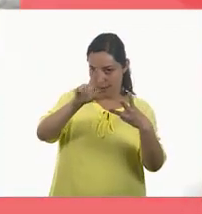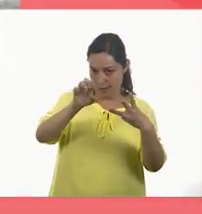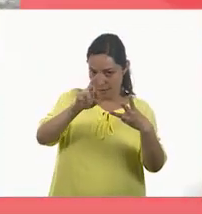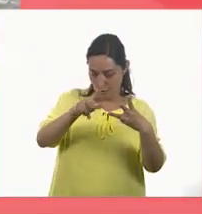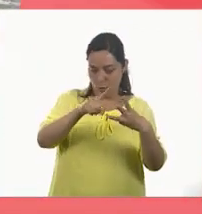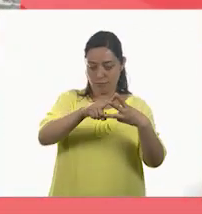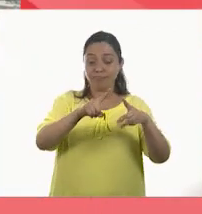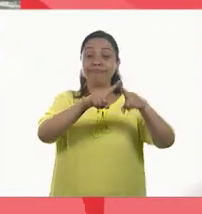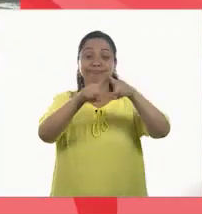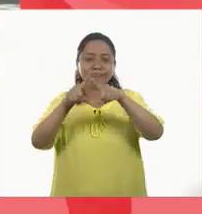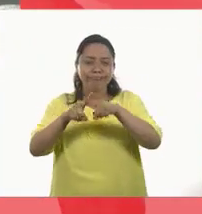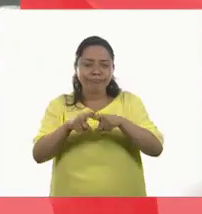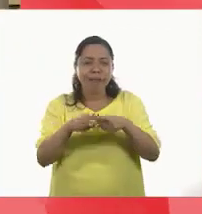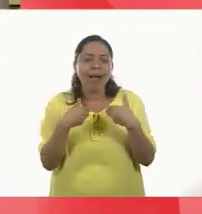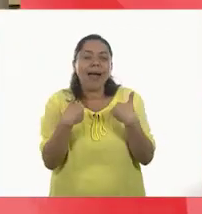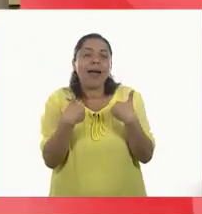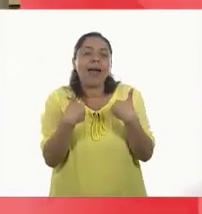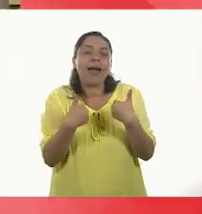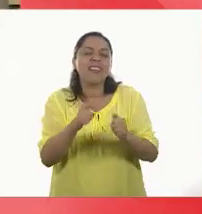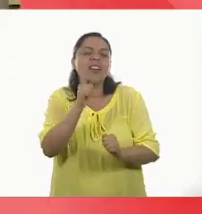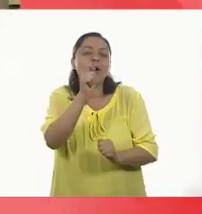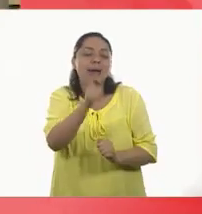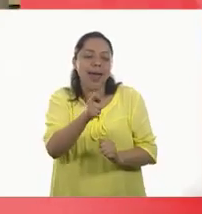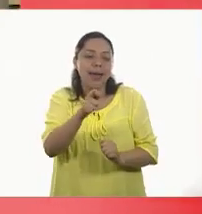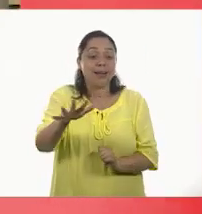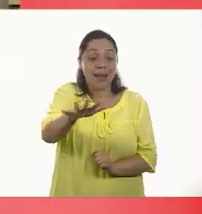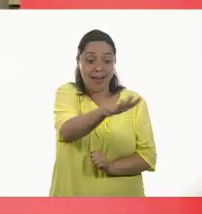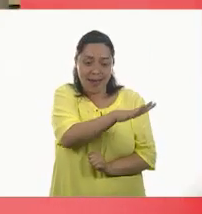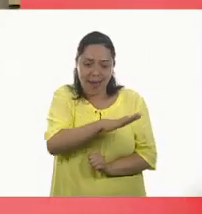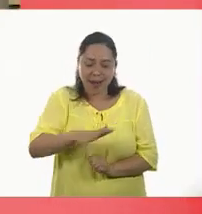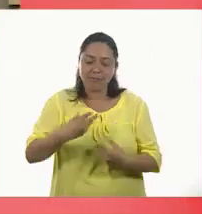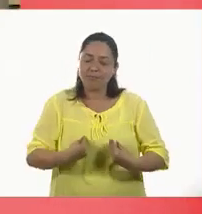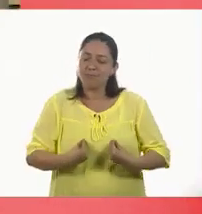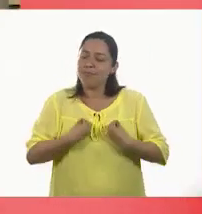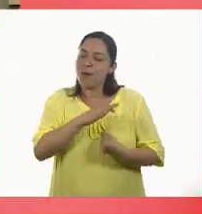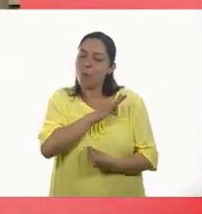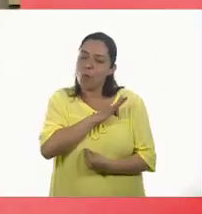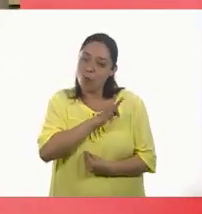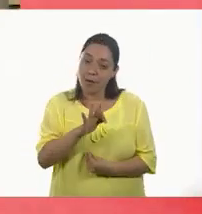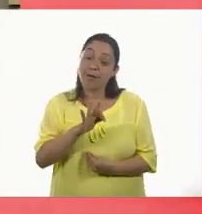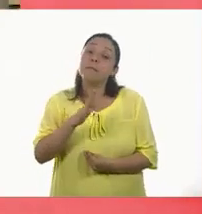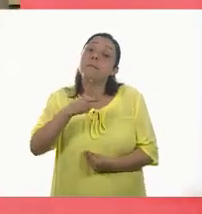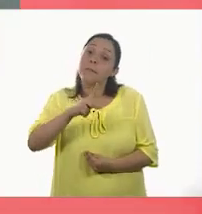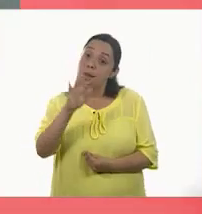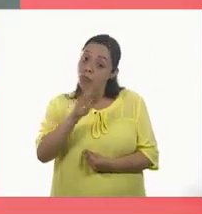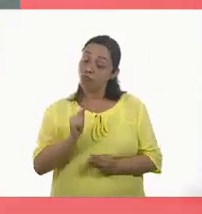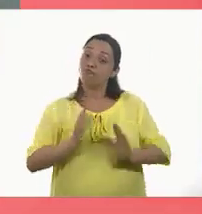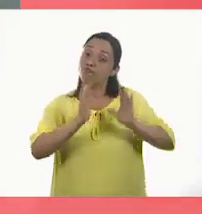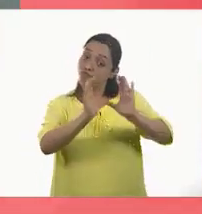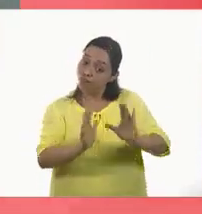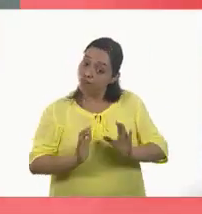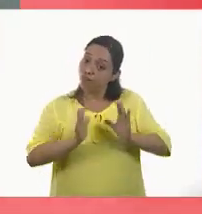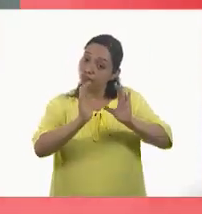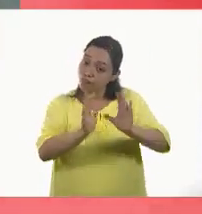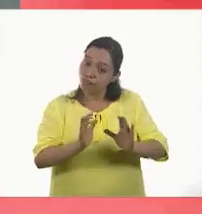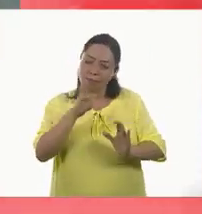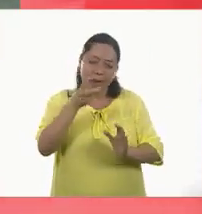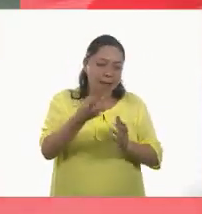mundo puede ser un mejor lugar para vivir si hacemos conciencia de su cuidado y todo lo que nos regala.